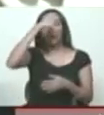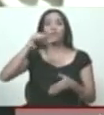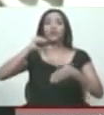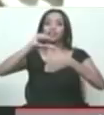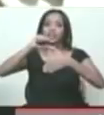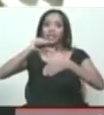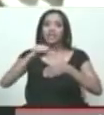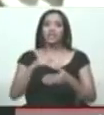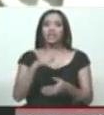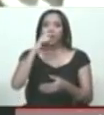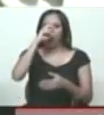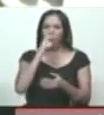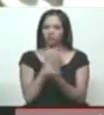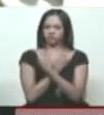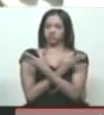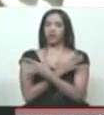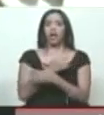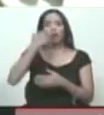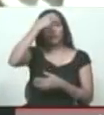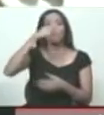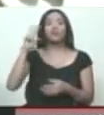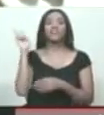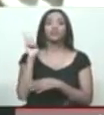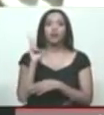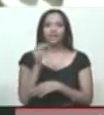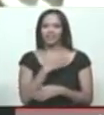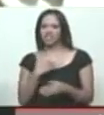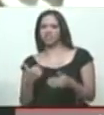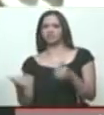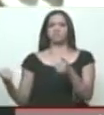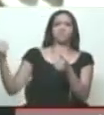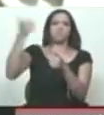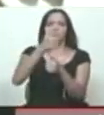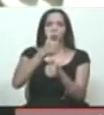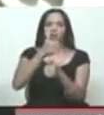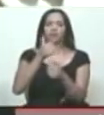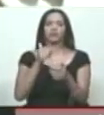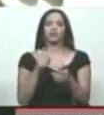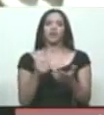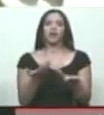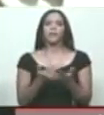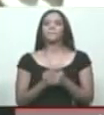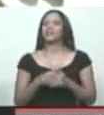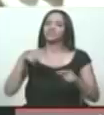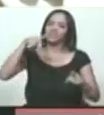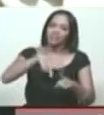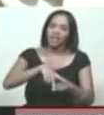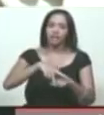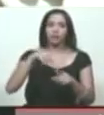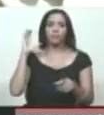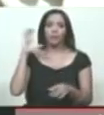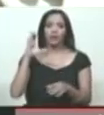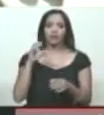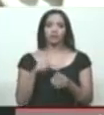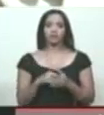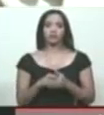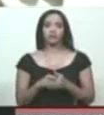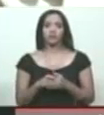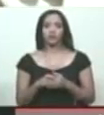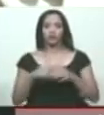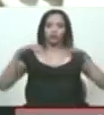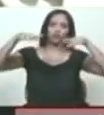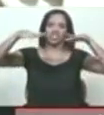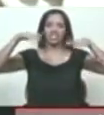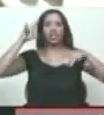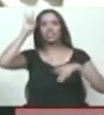al pueblo de Venezuela, ¿no? Pretendiendo imponerse por la vía de hacerle daño al país, hacerle daño, con su títere